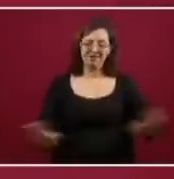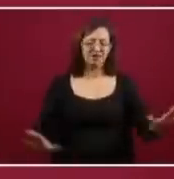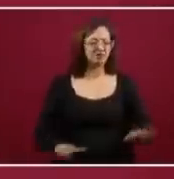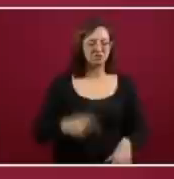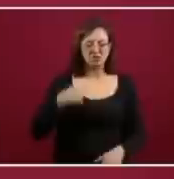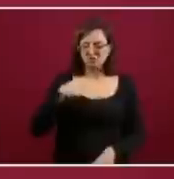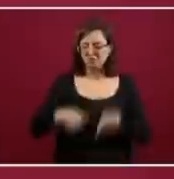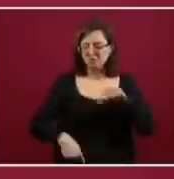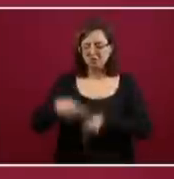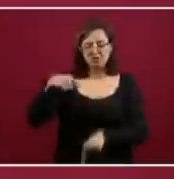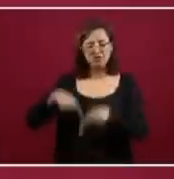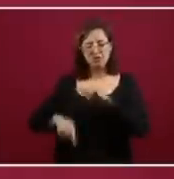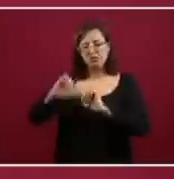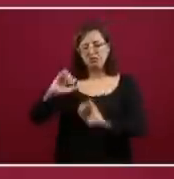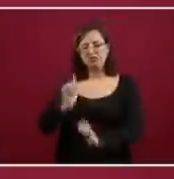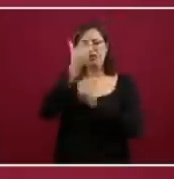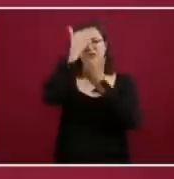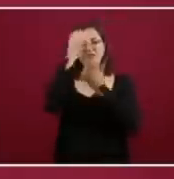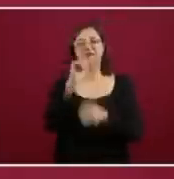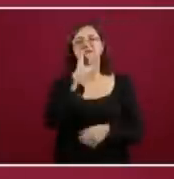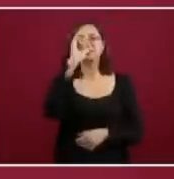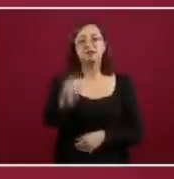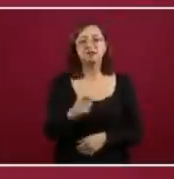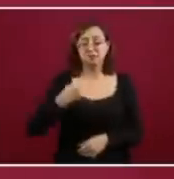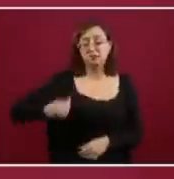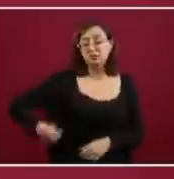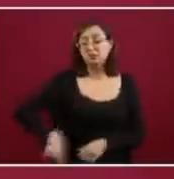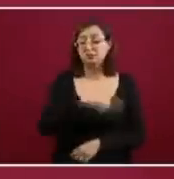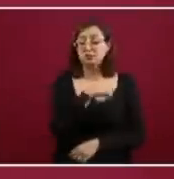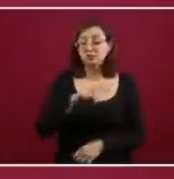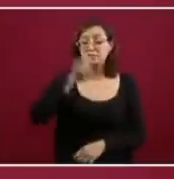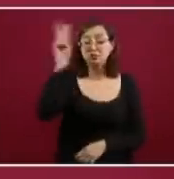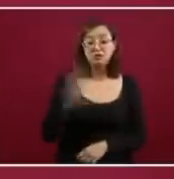yo tenemos prisa